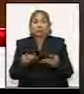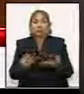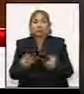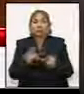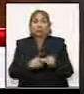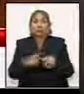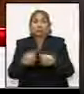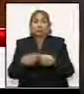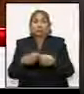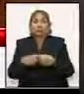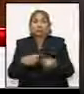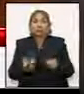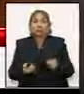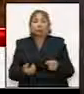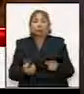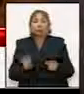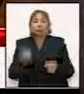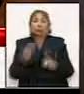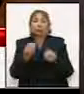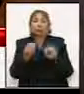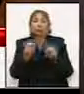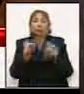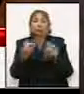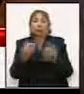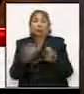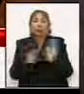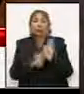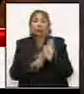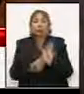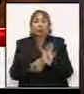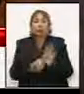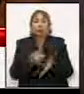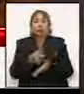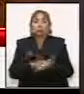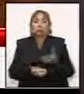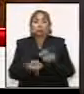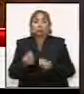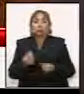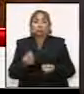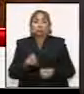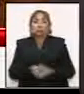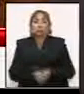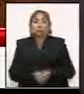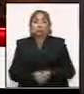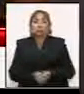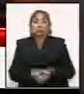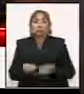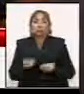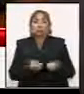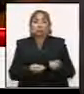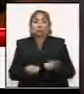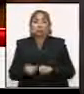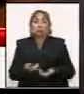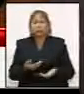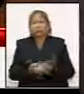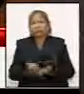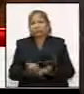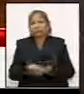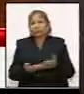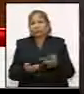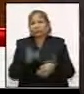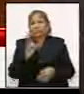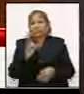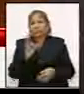incluirse anualmente y también cuánto representa esto en dinero. Se ha informado que el Poder Ejecutivo va a gastar más o menos 39